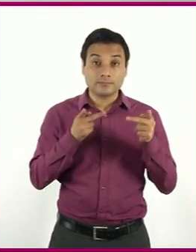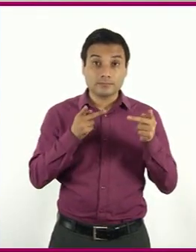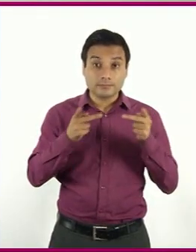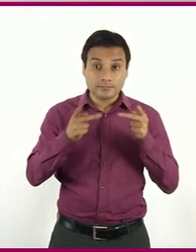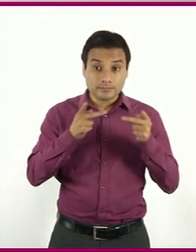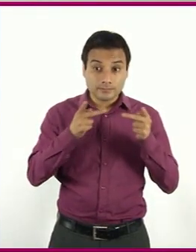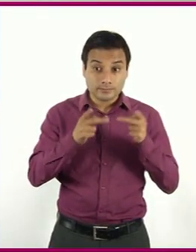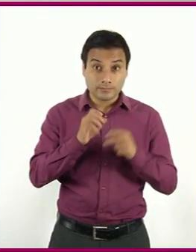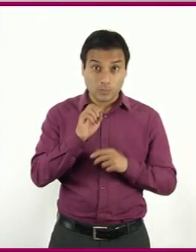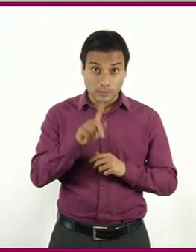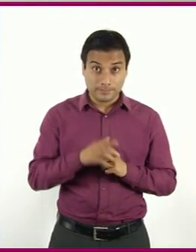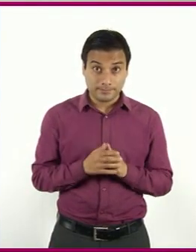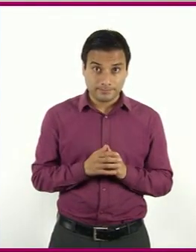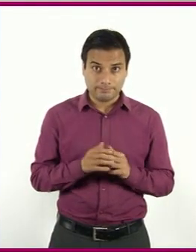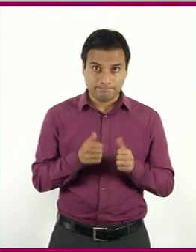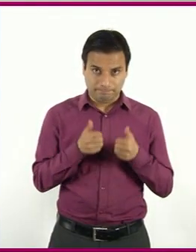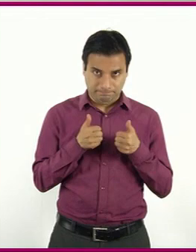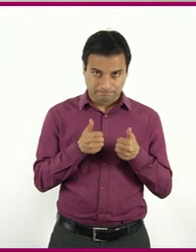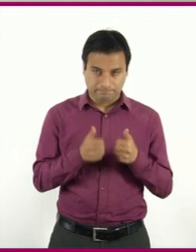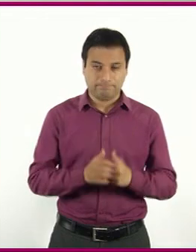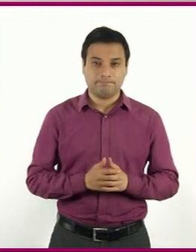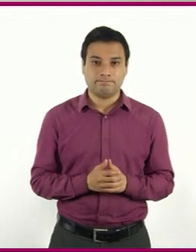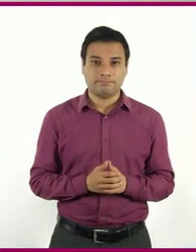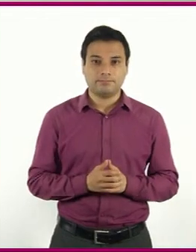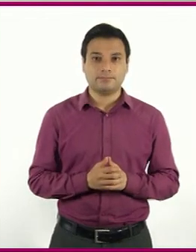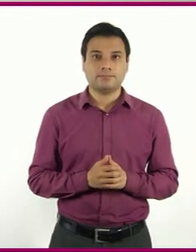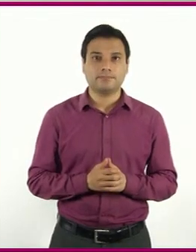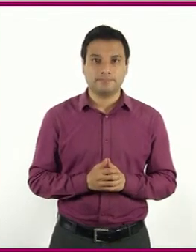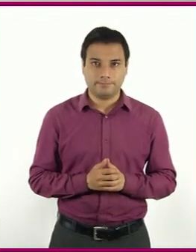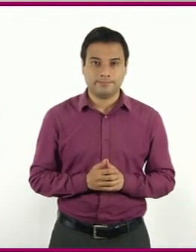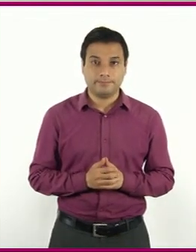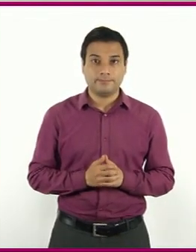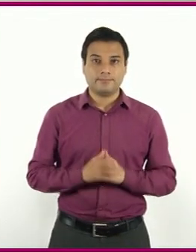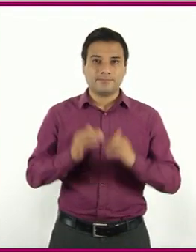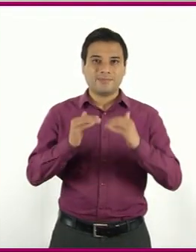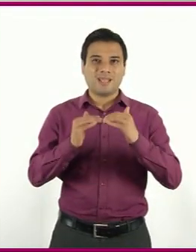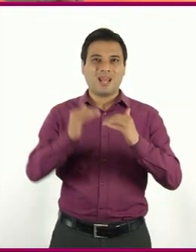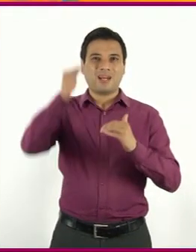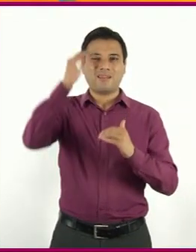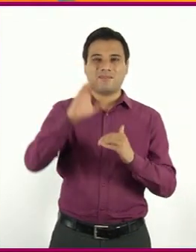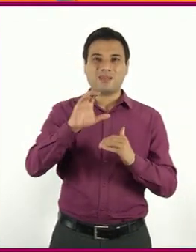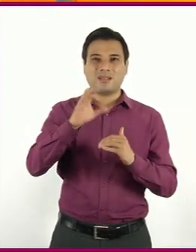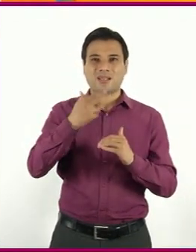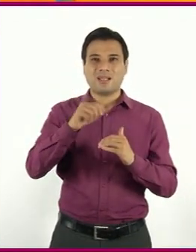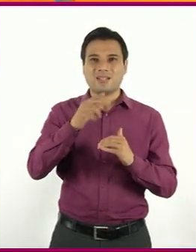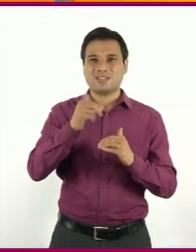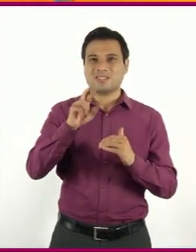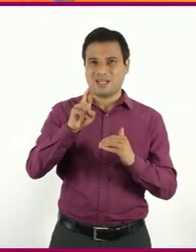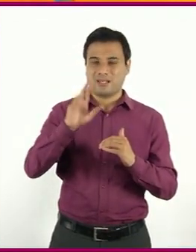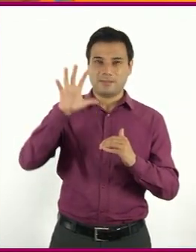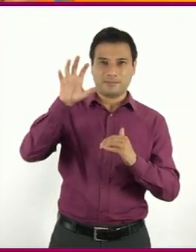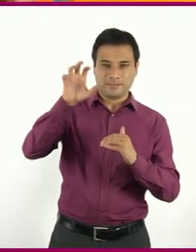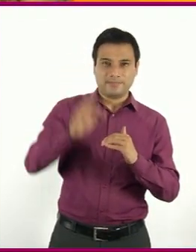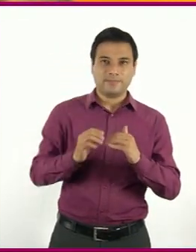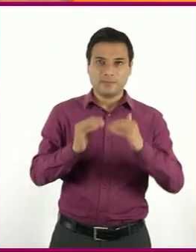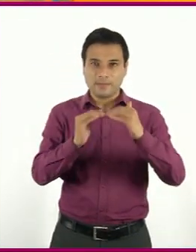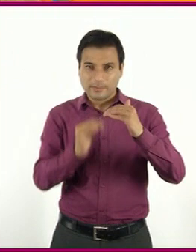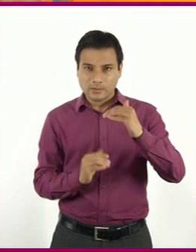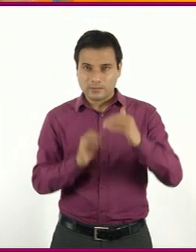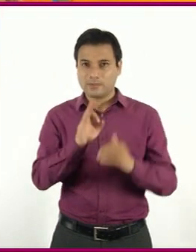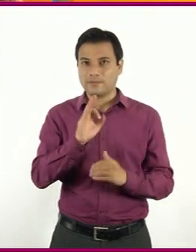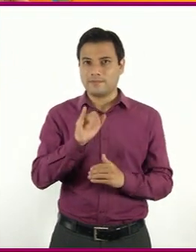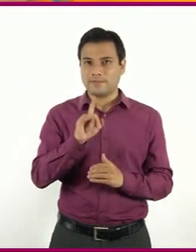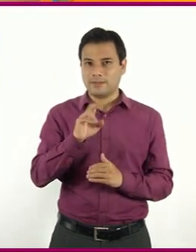si es por abajo, fildear. Cachar, fildear. Exactamente. Listo, cuando maestro lo tenga, giro y se la entrego al profesor